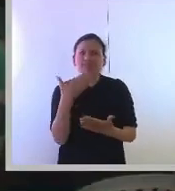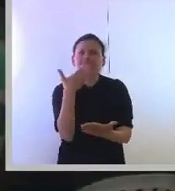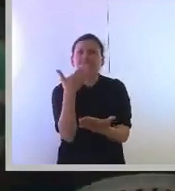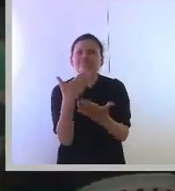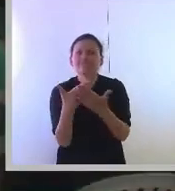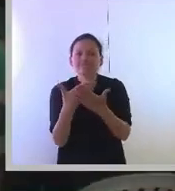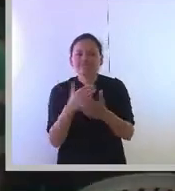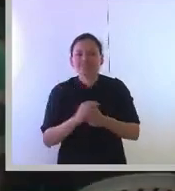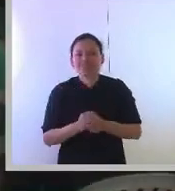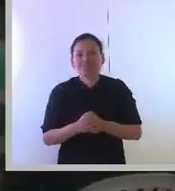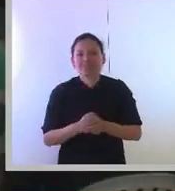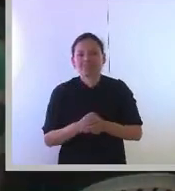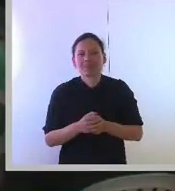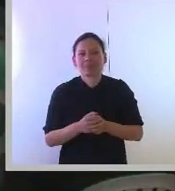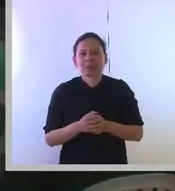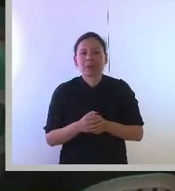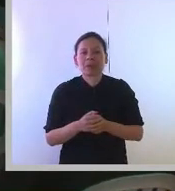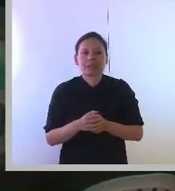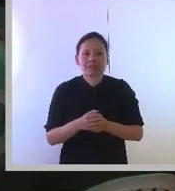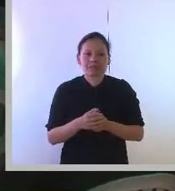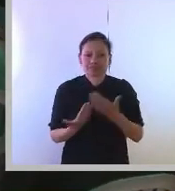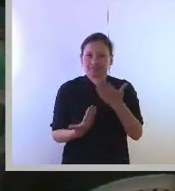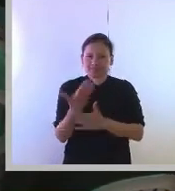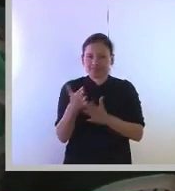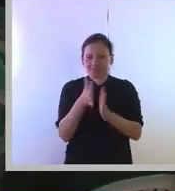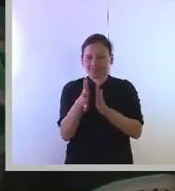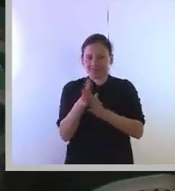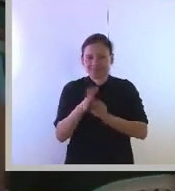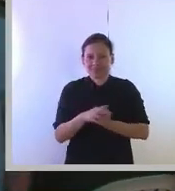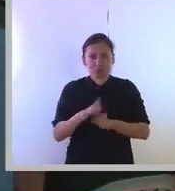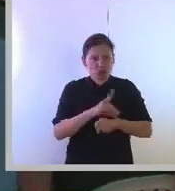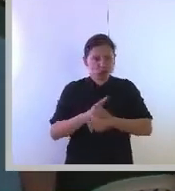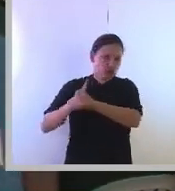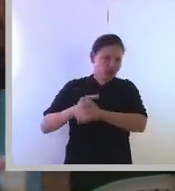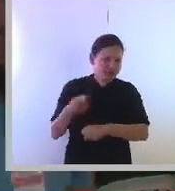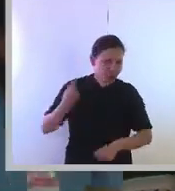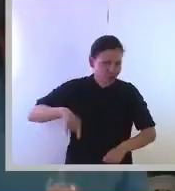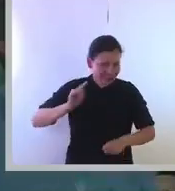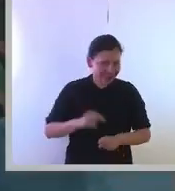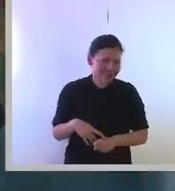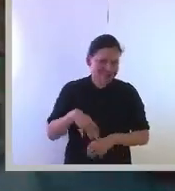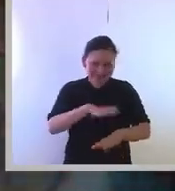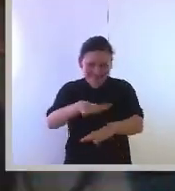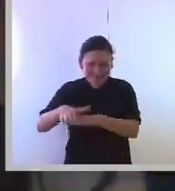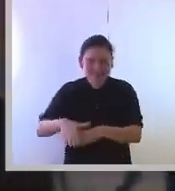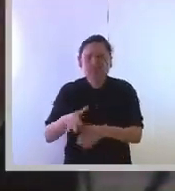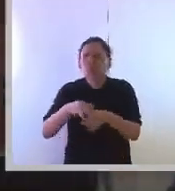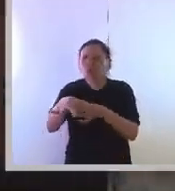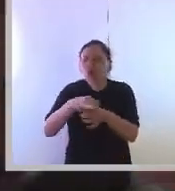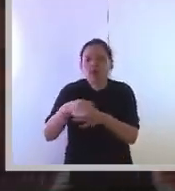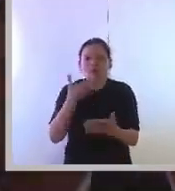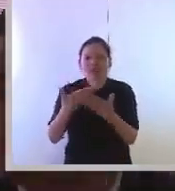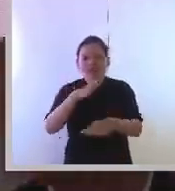gracias, parienta. Empezando para decirle, todavía no somos doctores. Pueblo, buenas tardes.